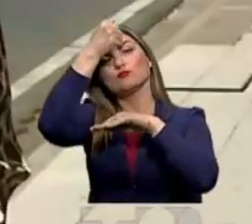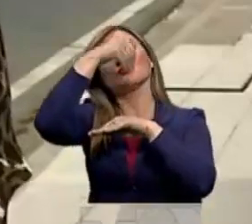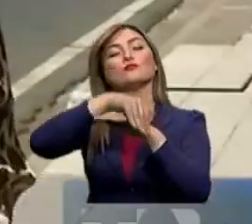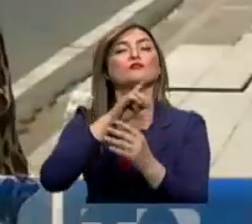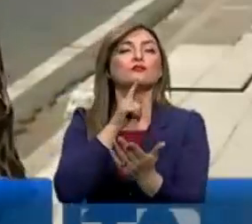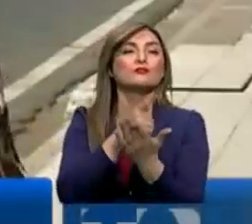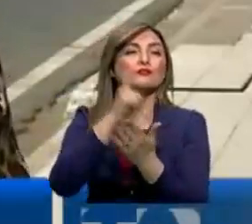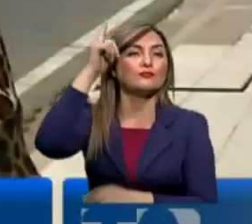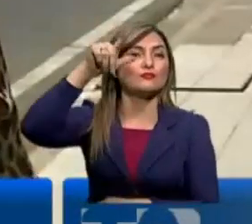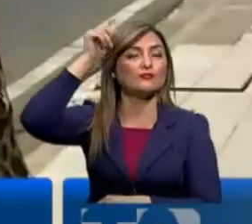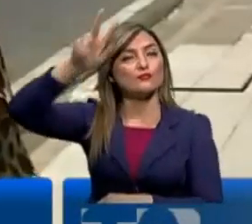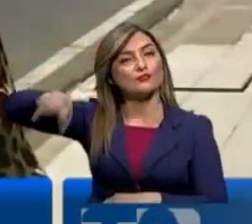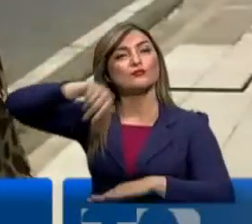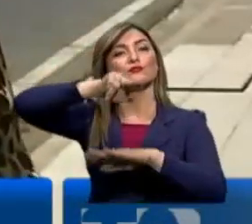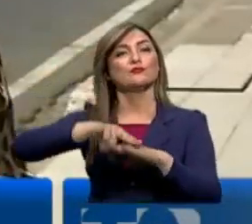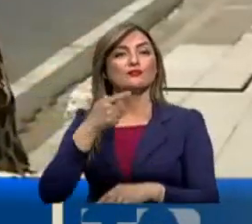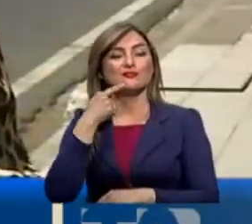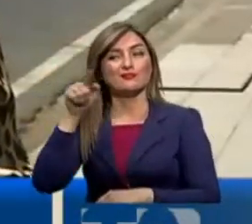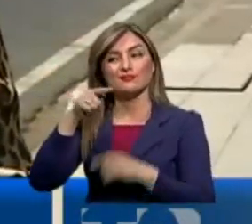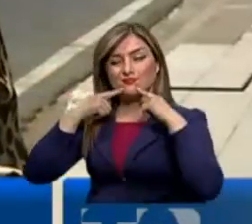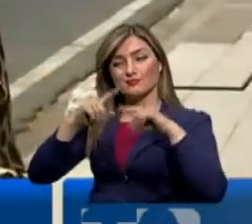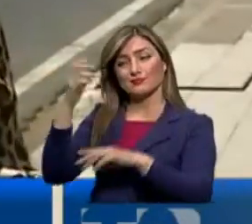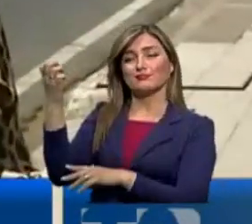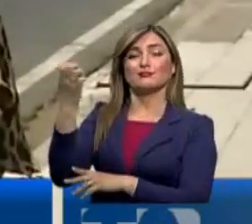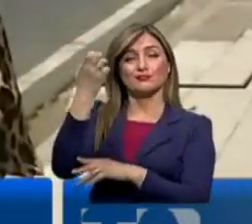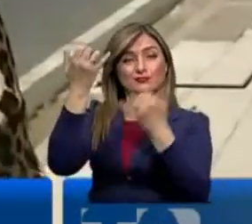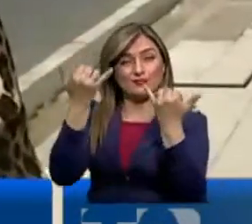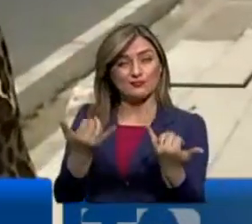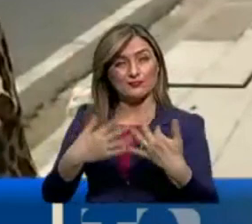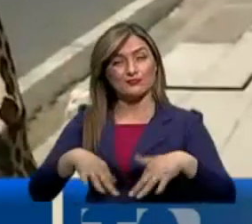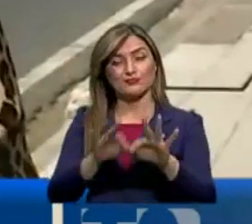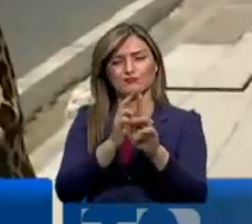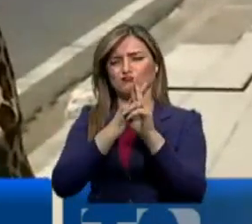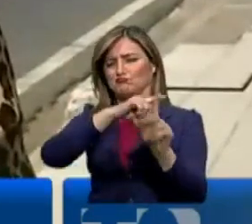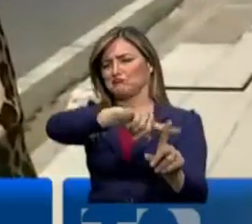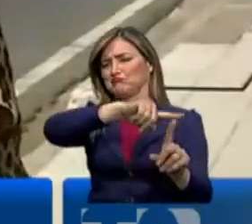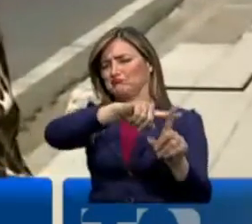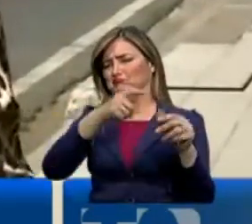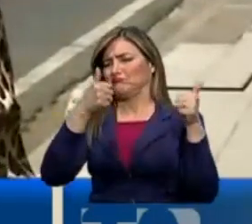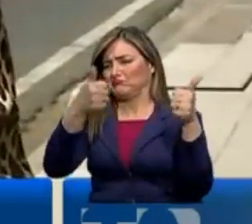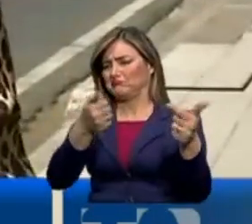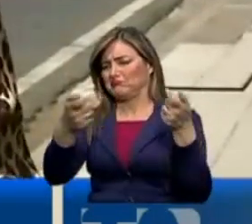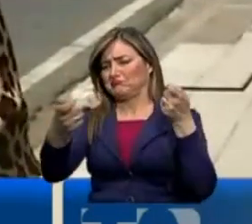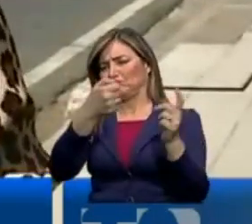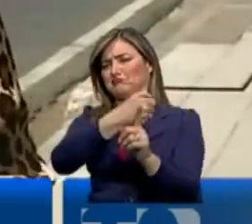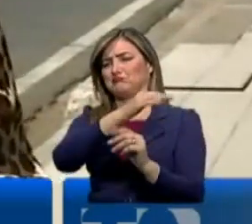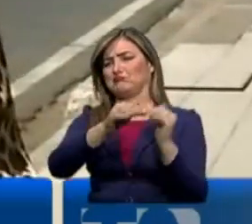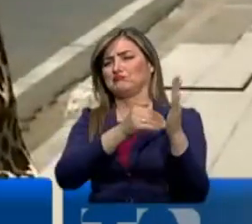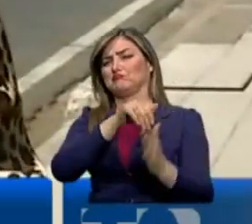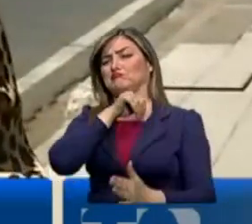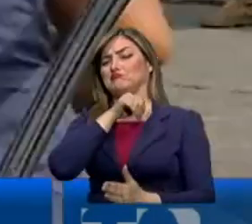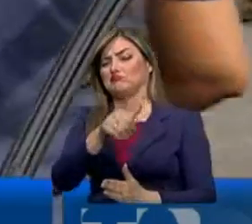El gobierno nacional insiste en afirmar que el estado de excepción ha dejado hasta ahora importantes resultados en lo referente a la lucha contra el